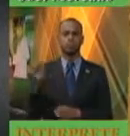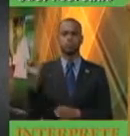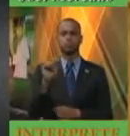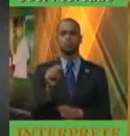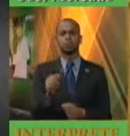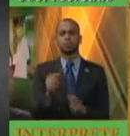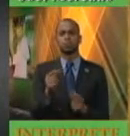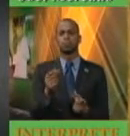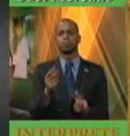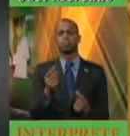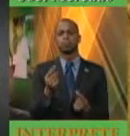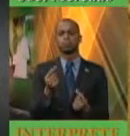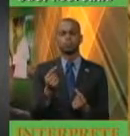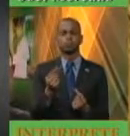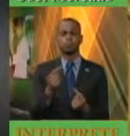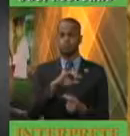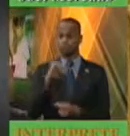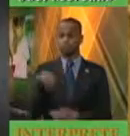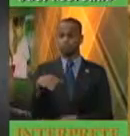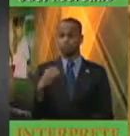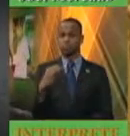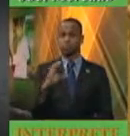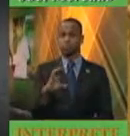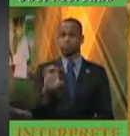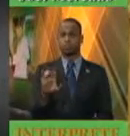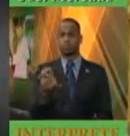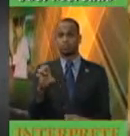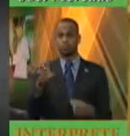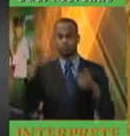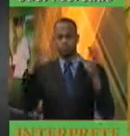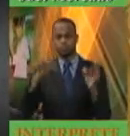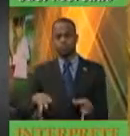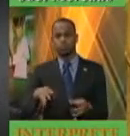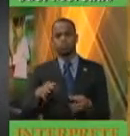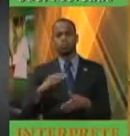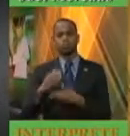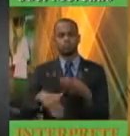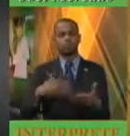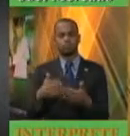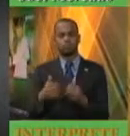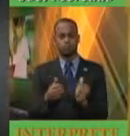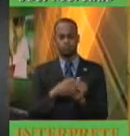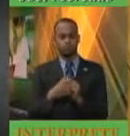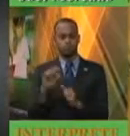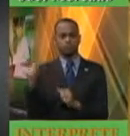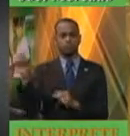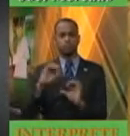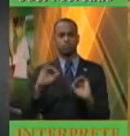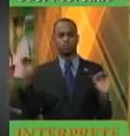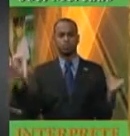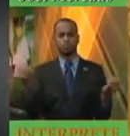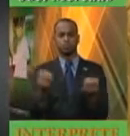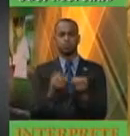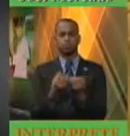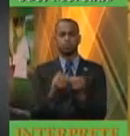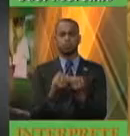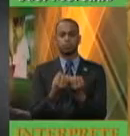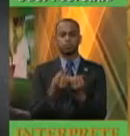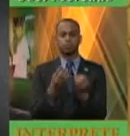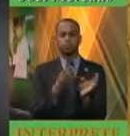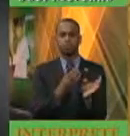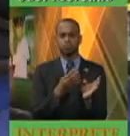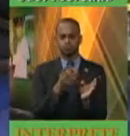resolución que emitió la Junta, que se llevó a conclusión con todas las organizaciones que trabajan con el